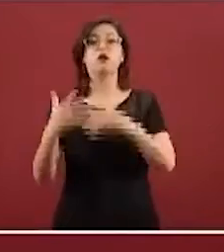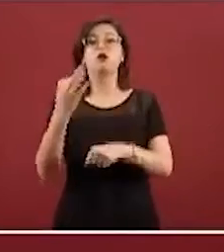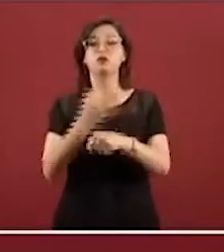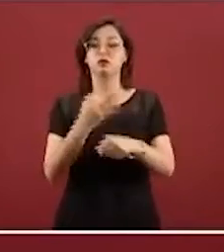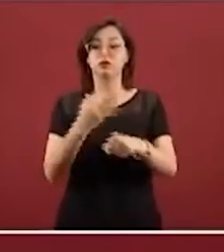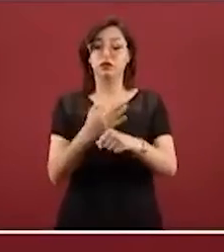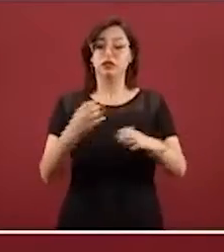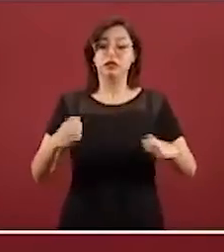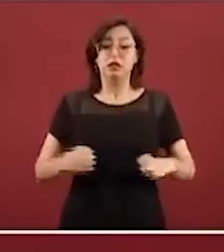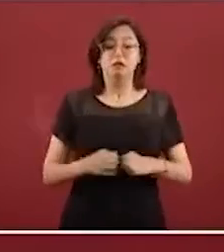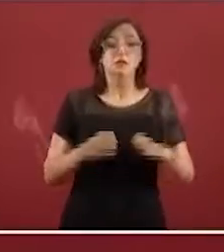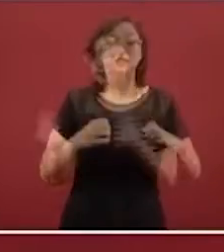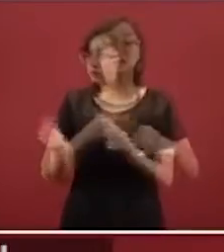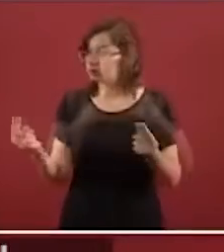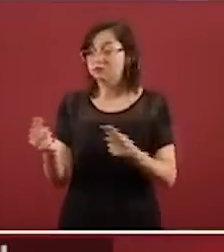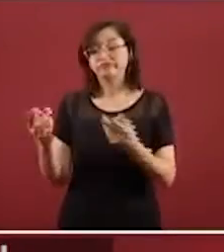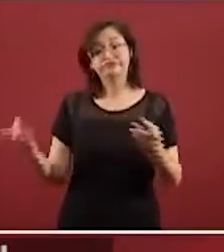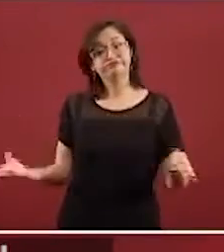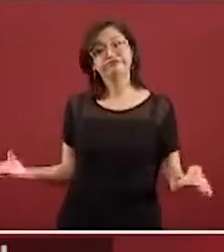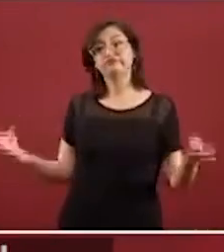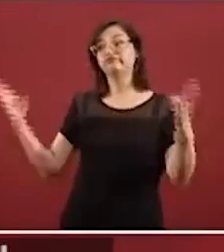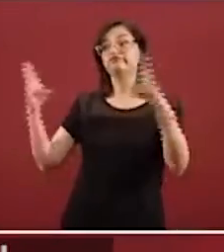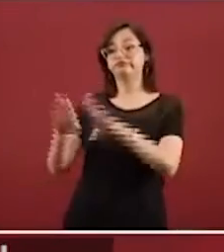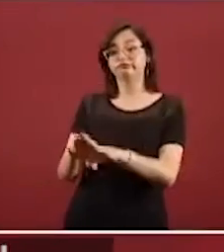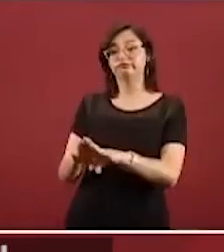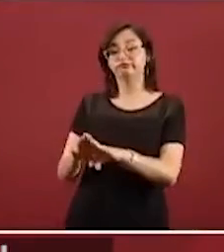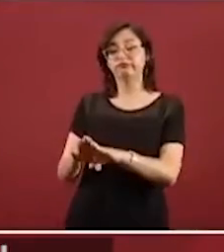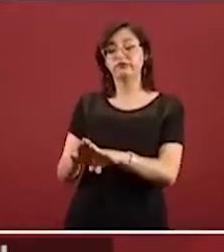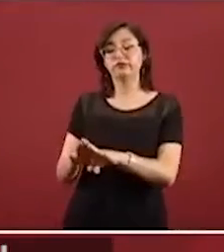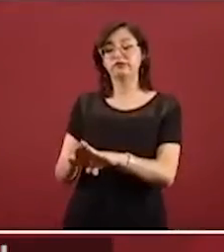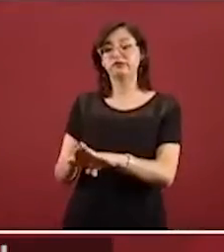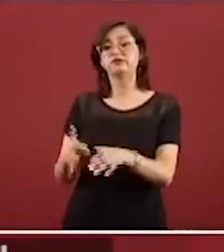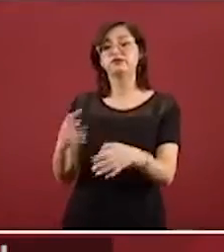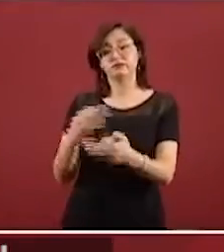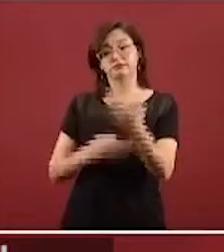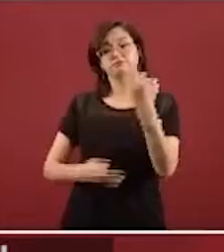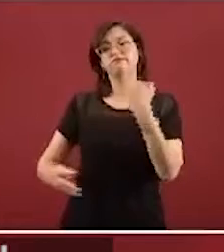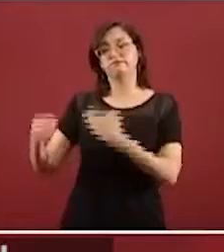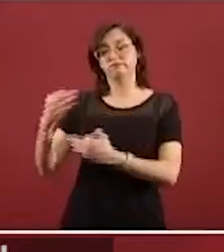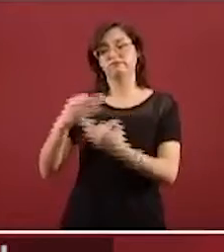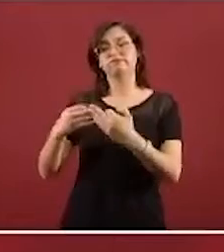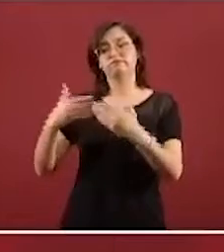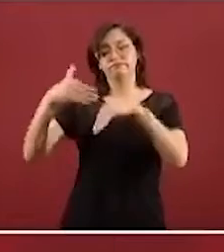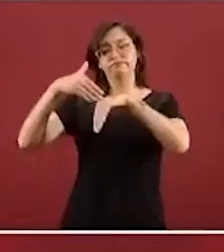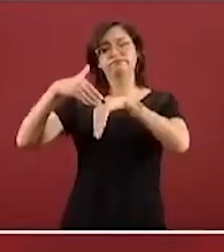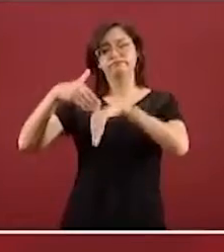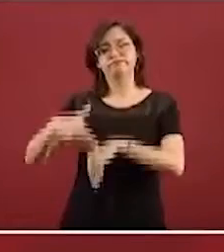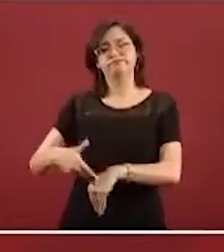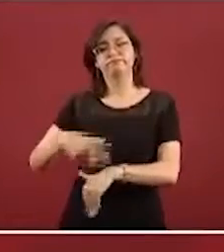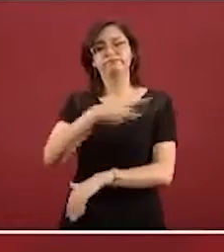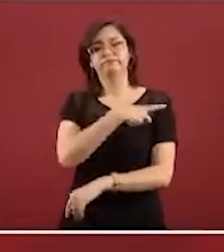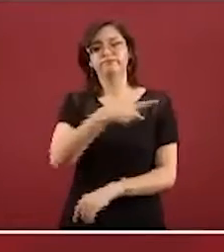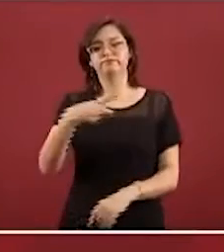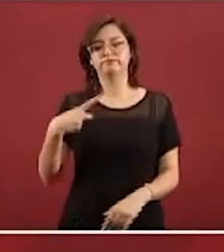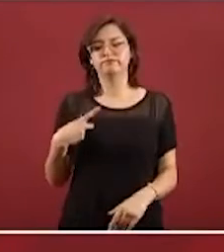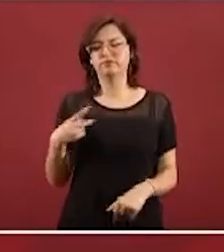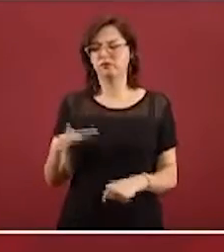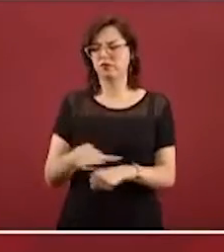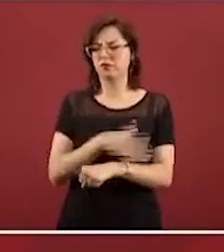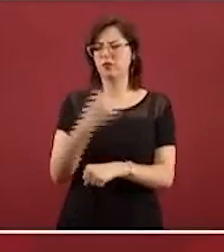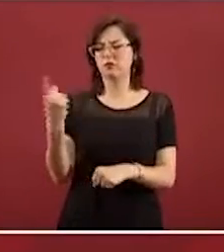es una mayor efectividad. Que en ese momento todos tenemos que cerrar filas. ¿Por qué? Dos